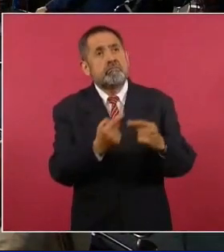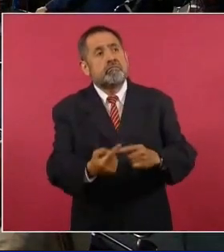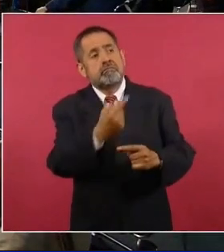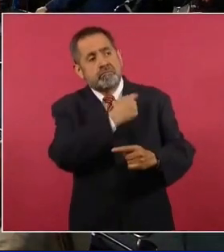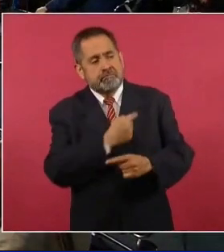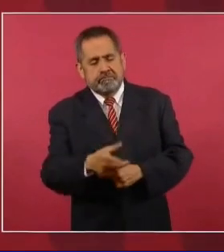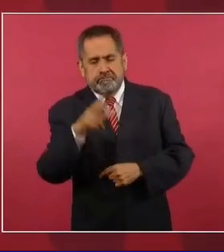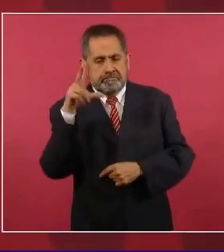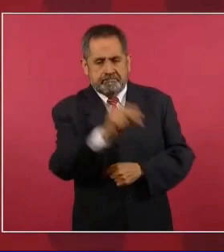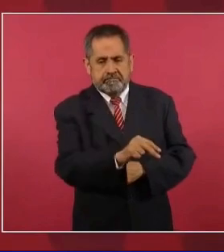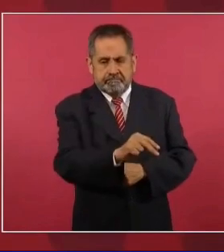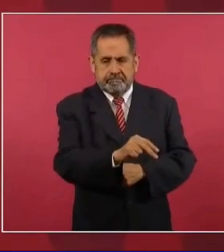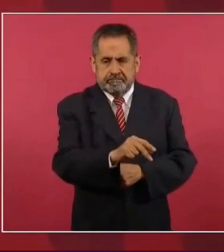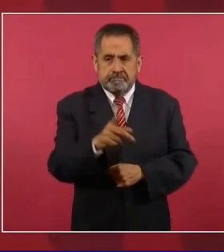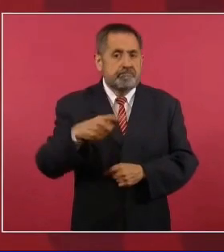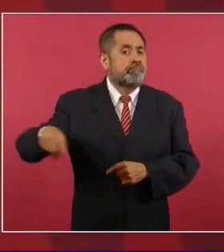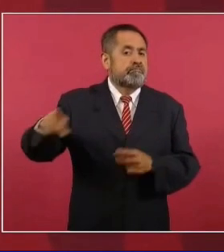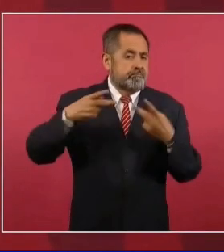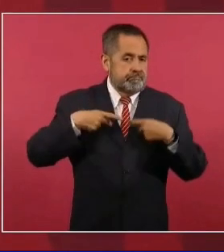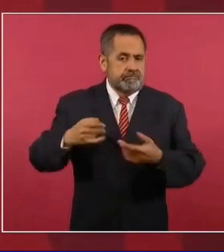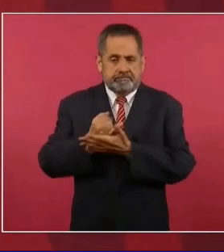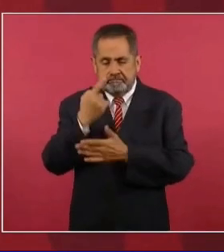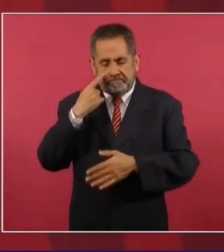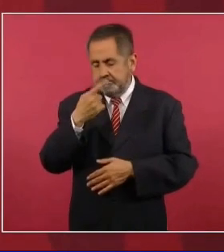en su lugar.